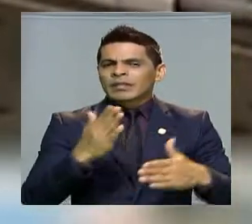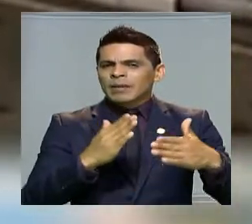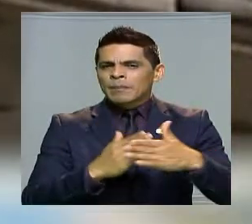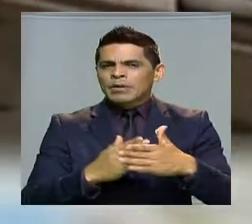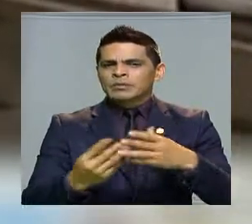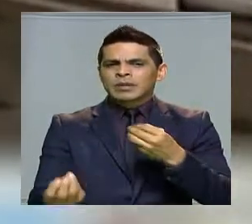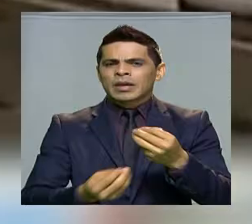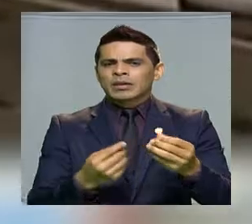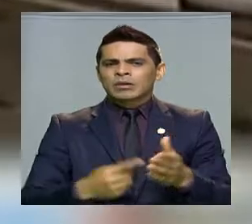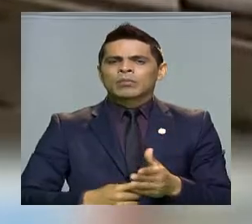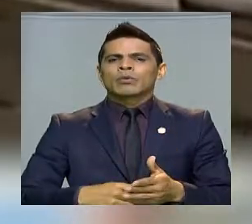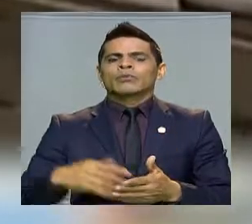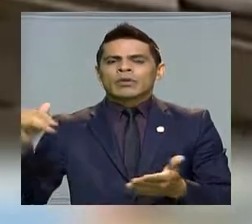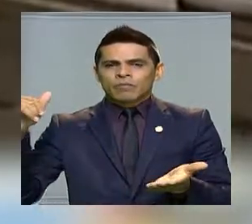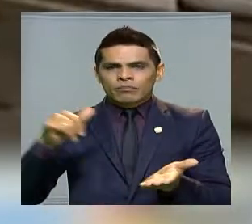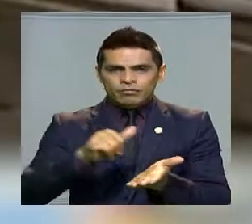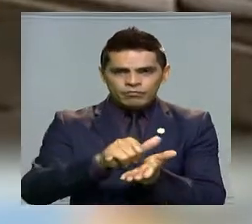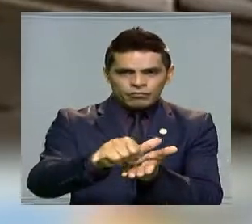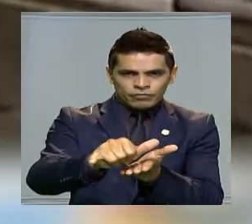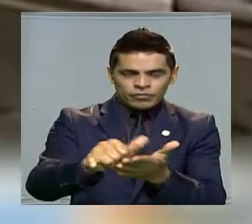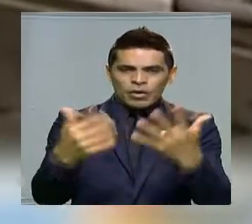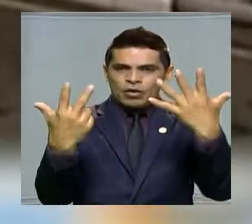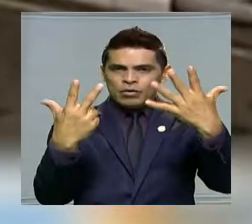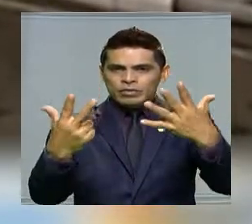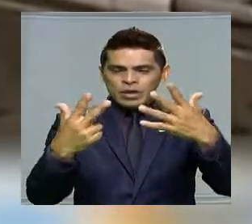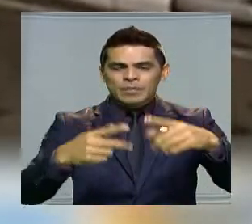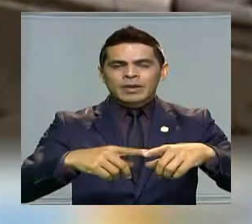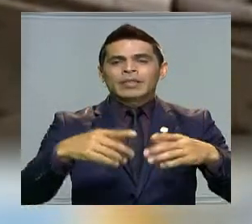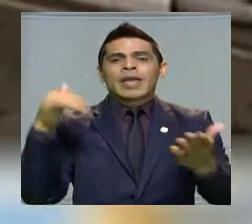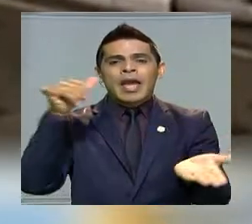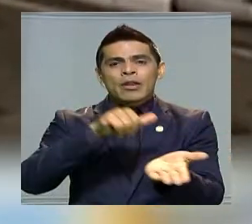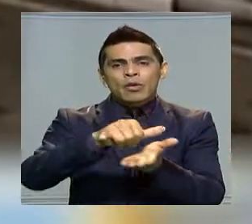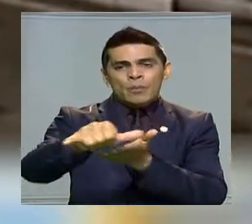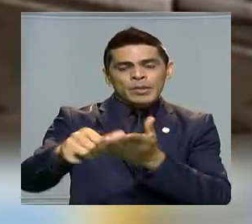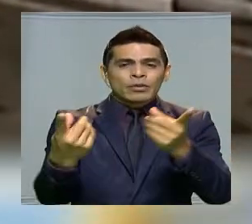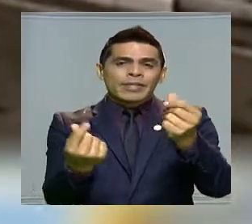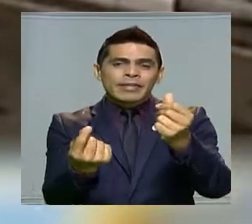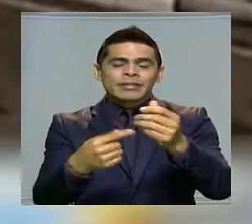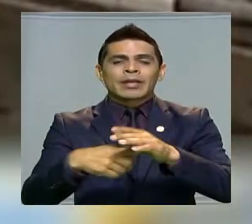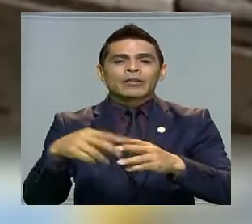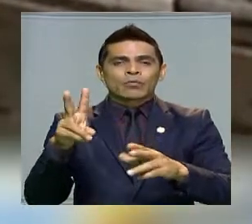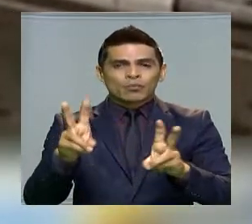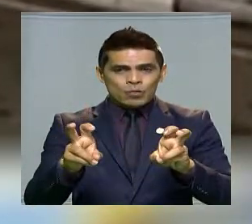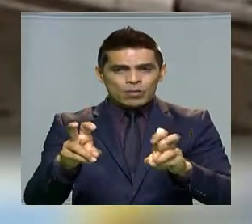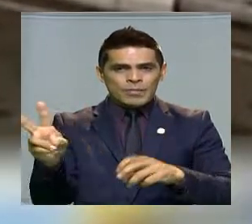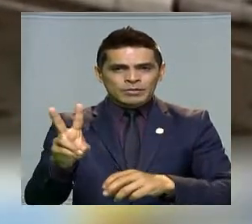los detalles del arribo del octavo cargamento de especies monetarias a nuestro país.